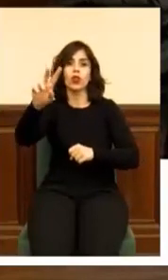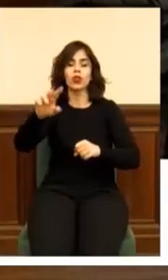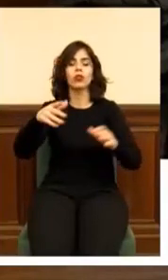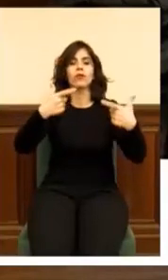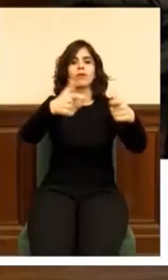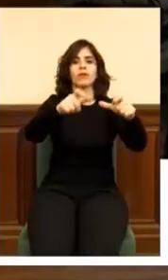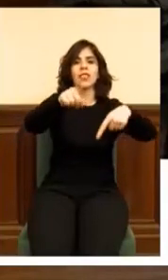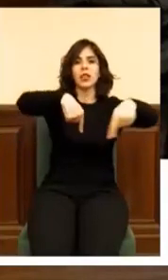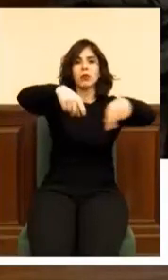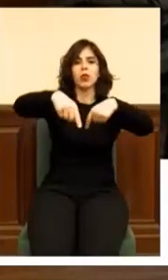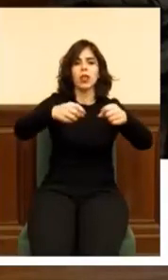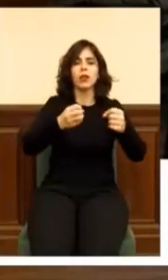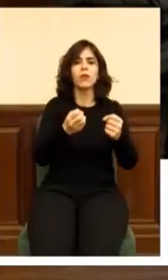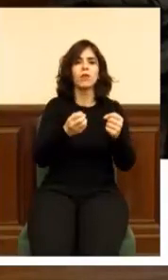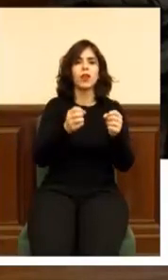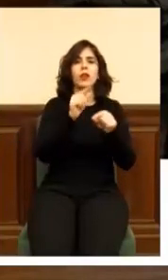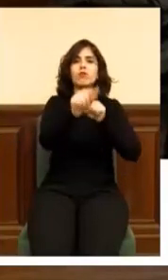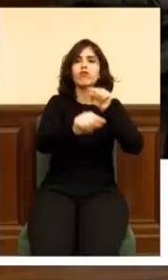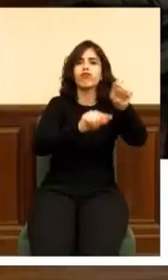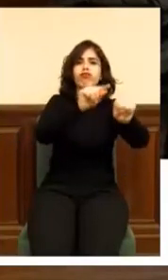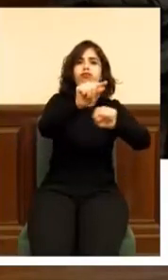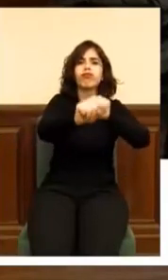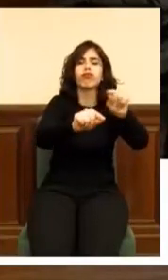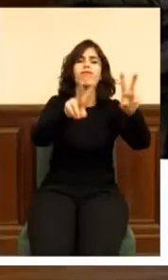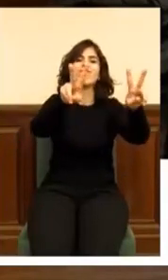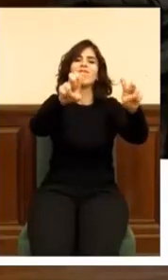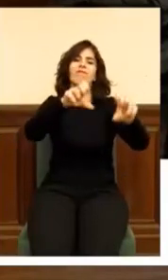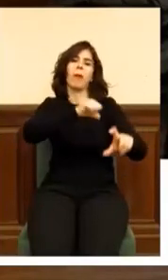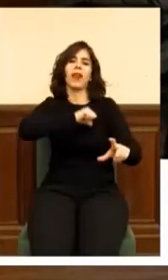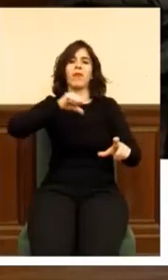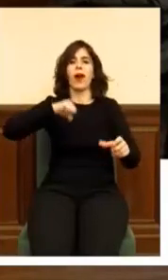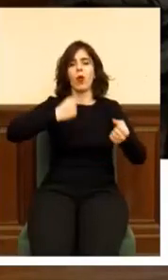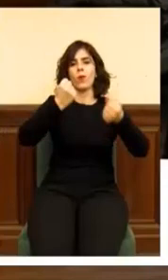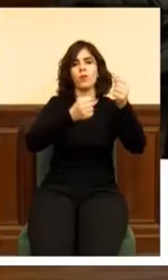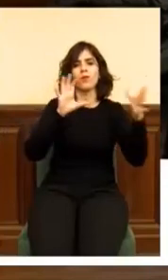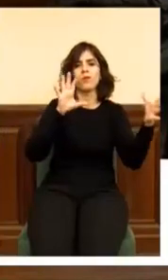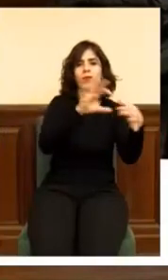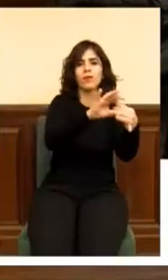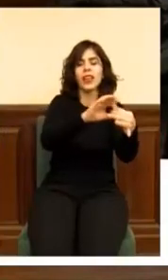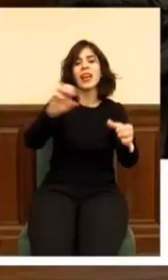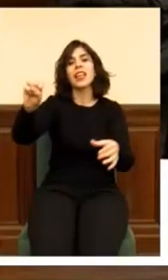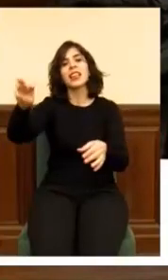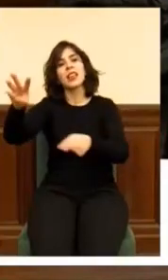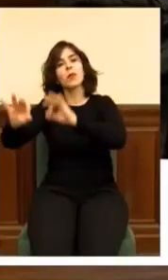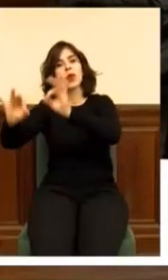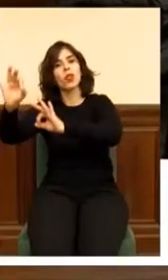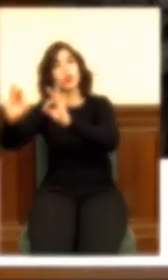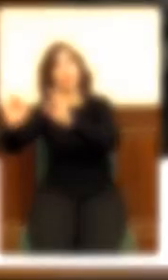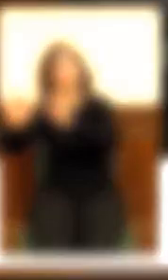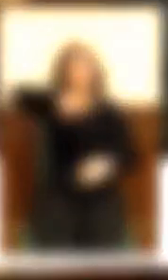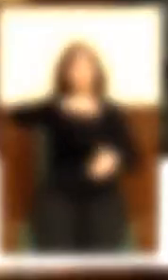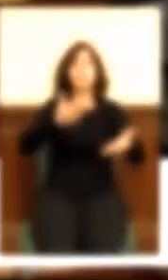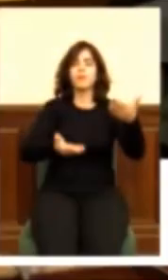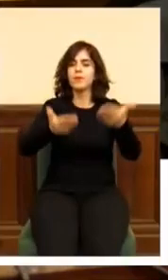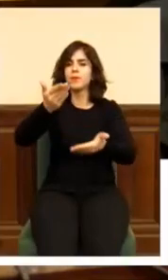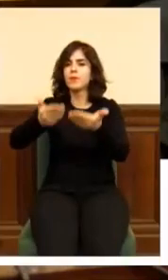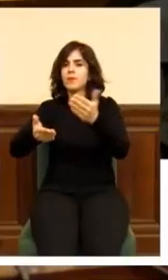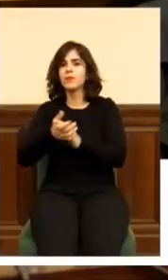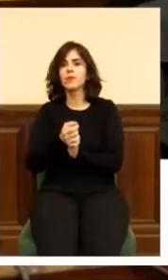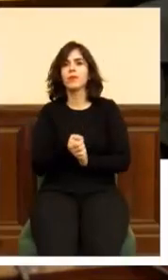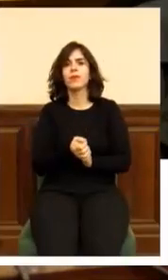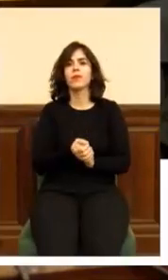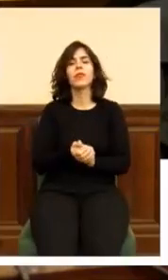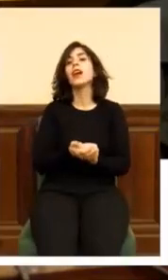transporte están vinculadas al transporte privado y solo un 13% al transporte público. Como ya he